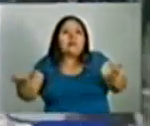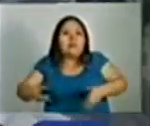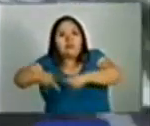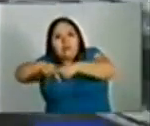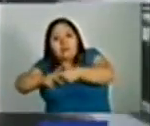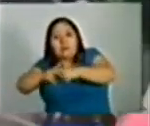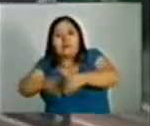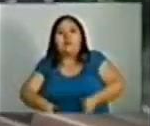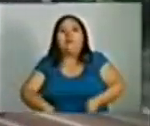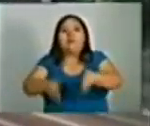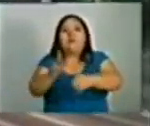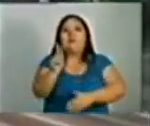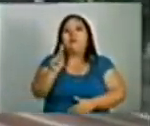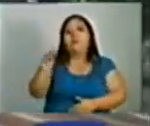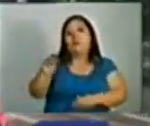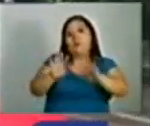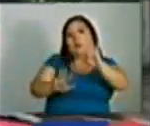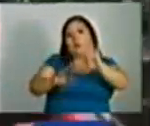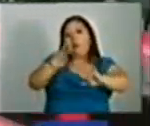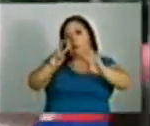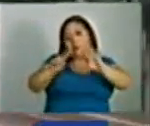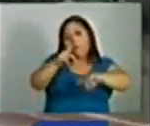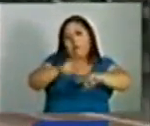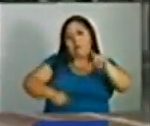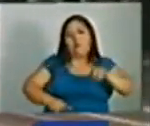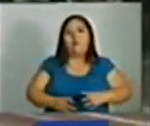el kilómetro 17 y medio.